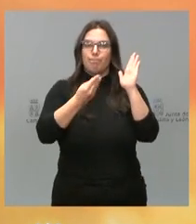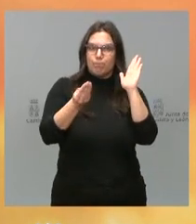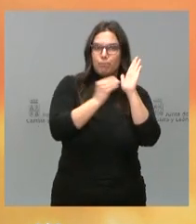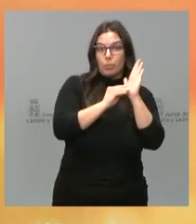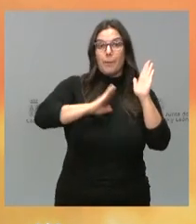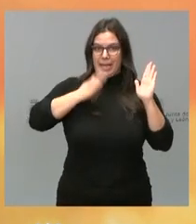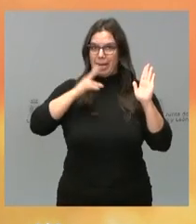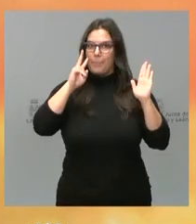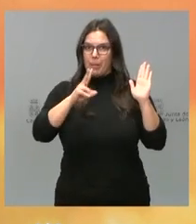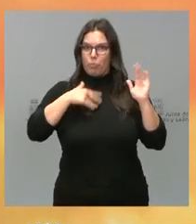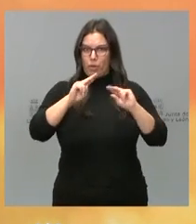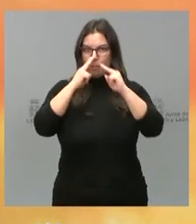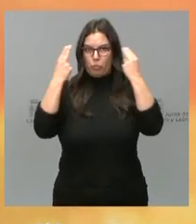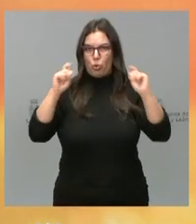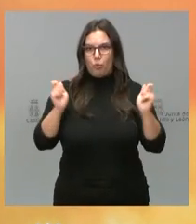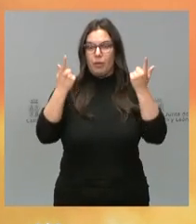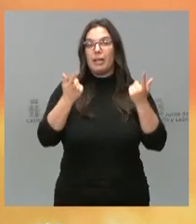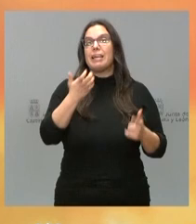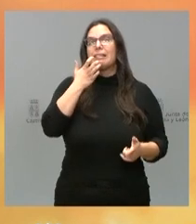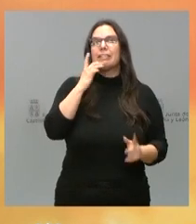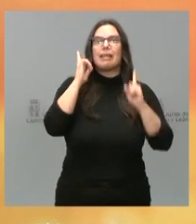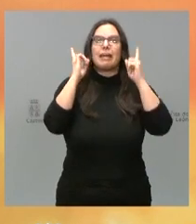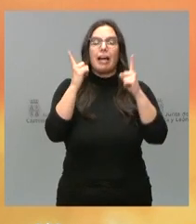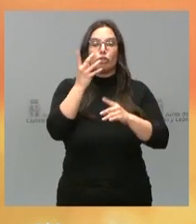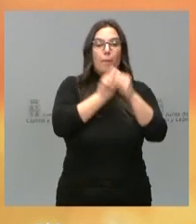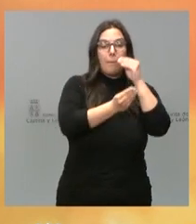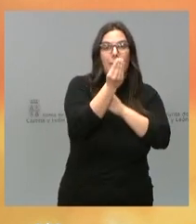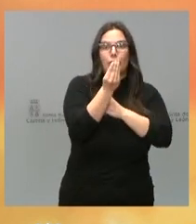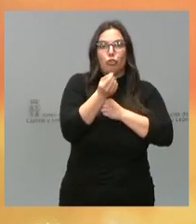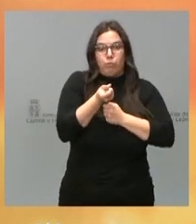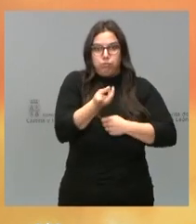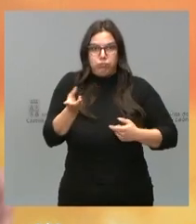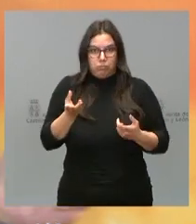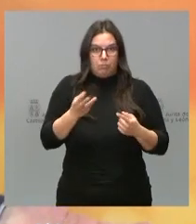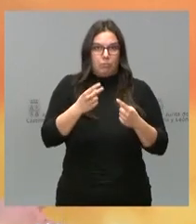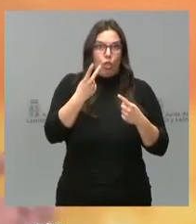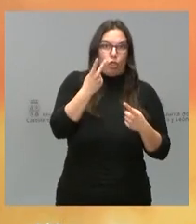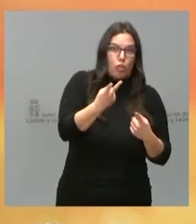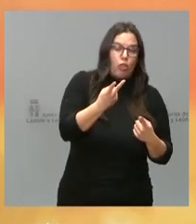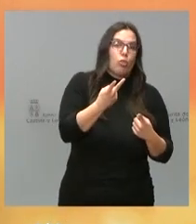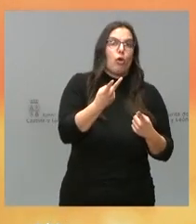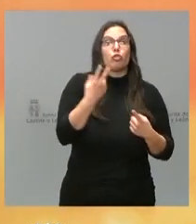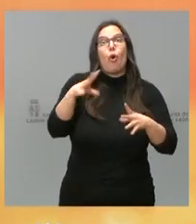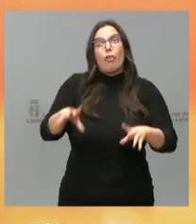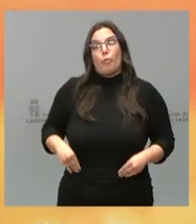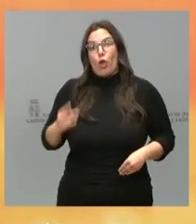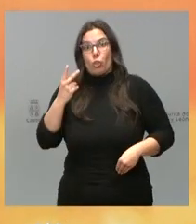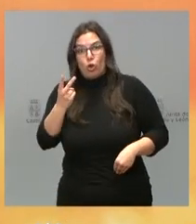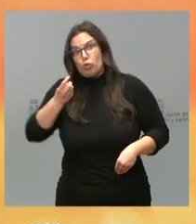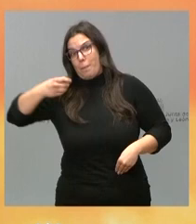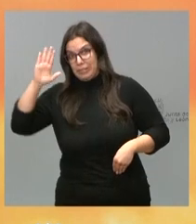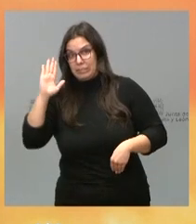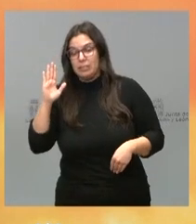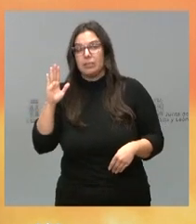se publicarán mañana la situación de partos múltiples o adopción simultánea para este caso